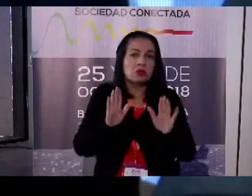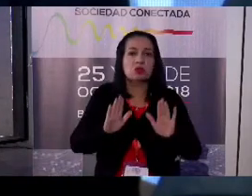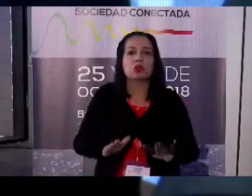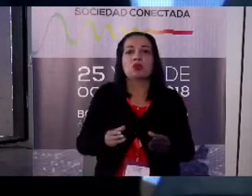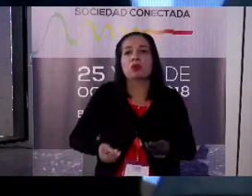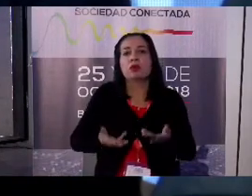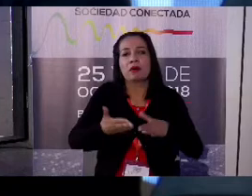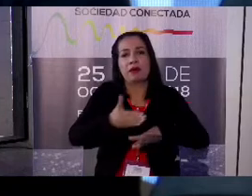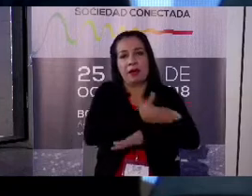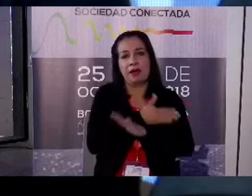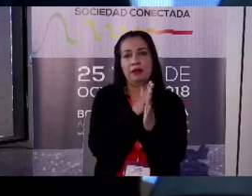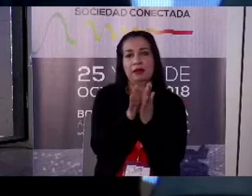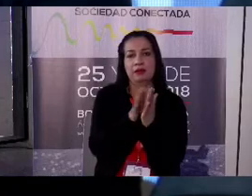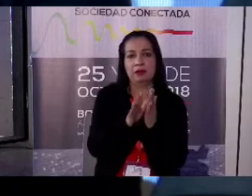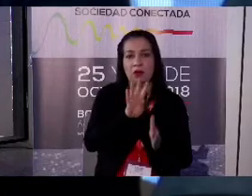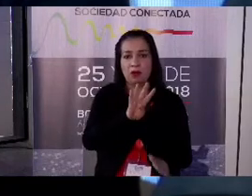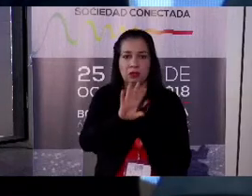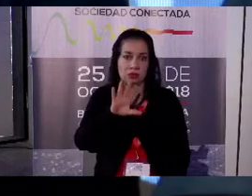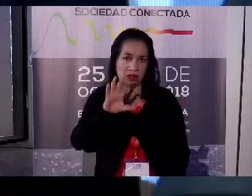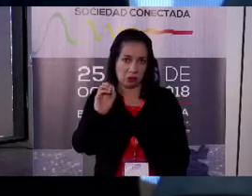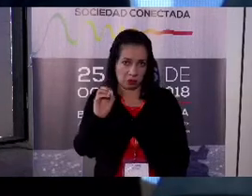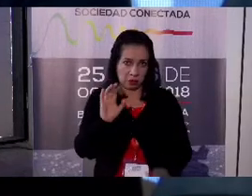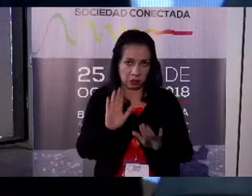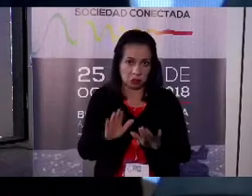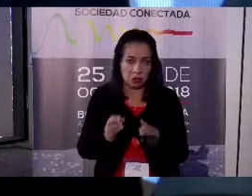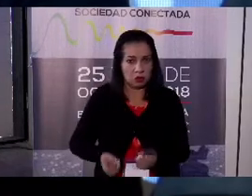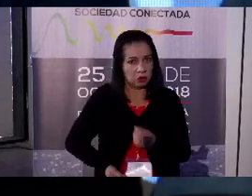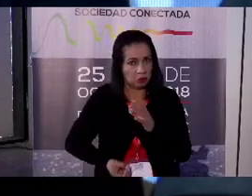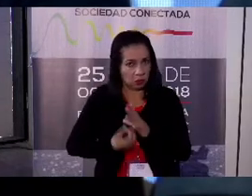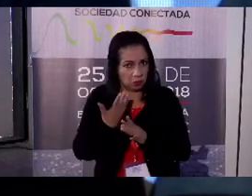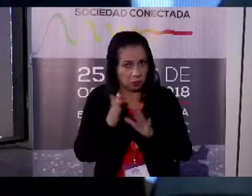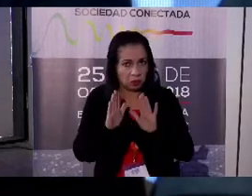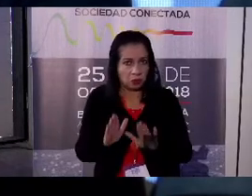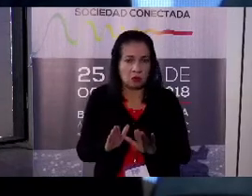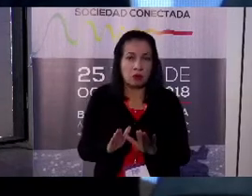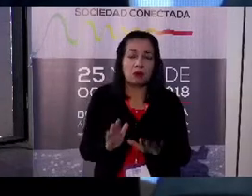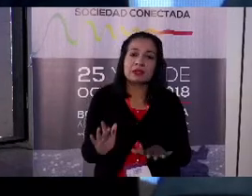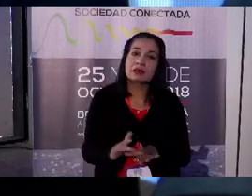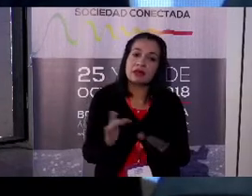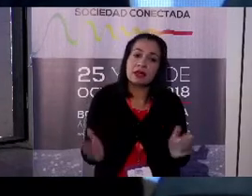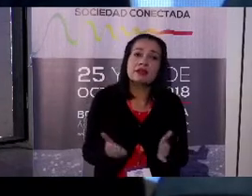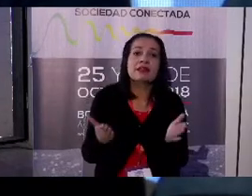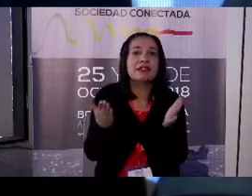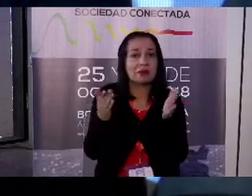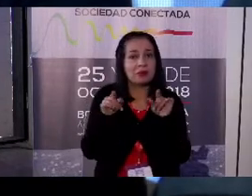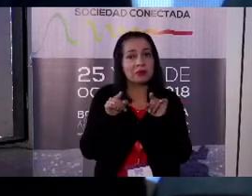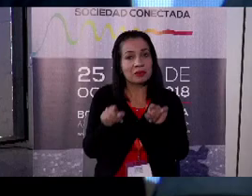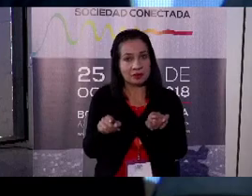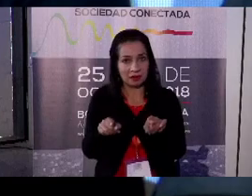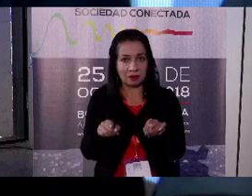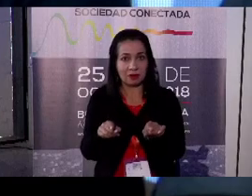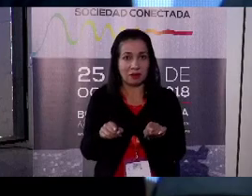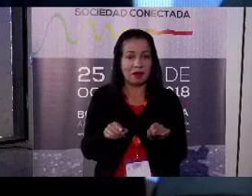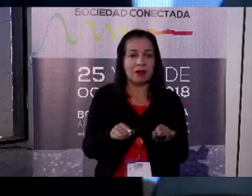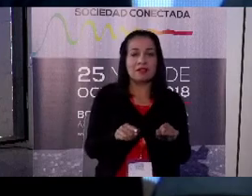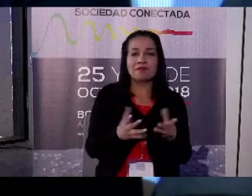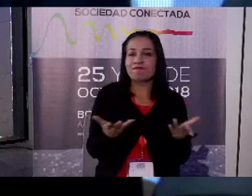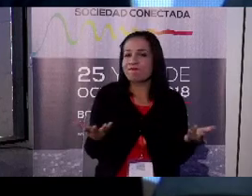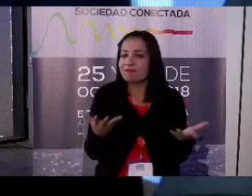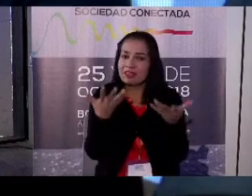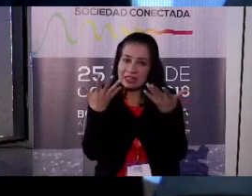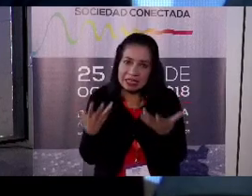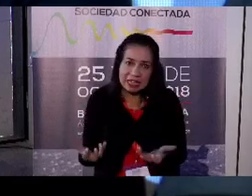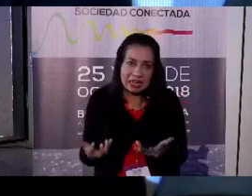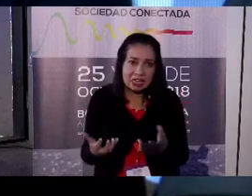hablamos antes del 450 y el de generar este el incentivo para que todo lo que es la explotación de